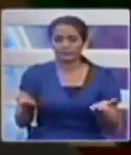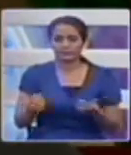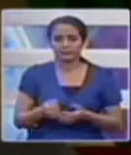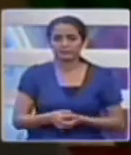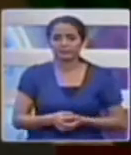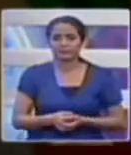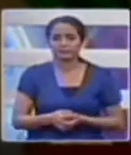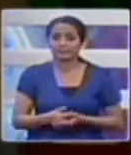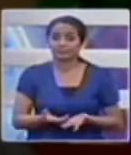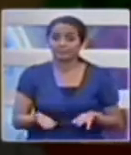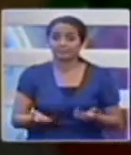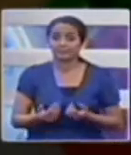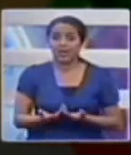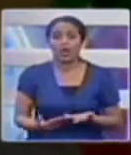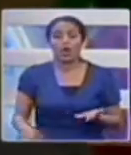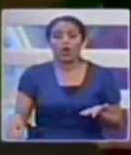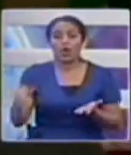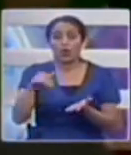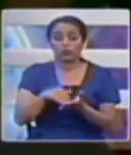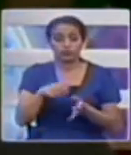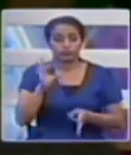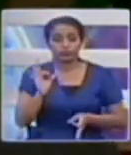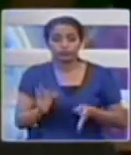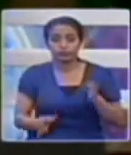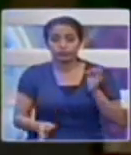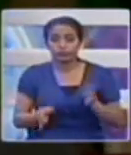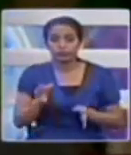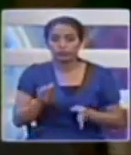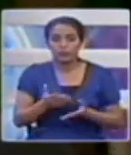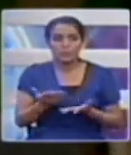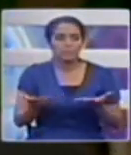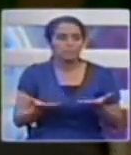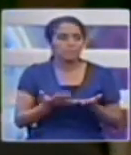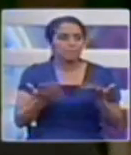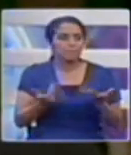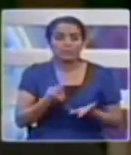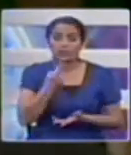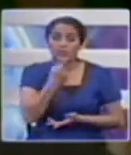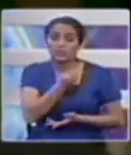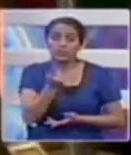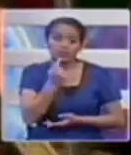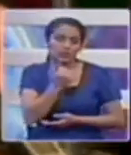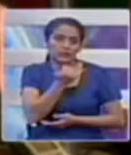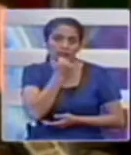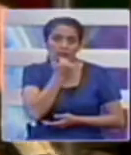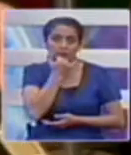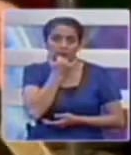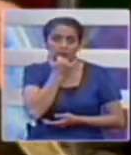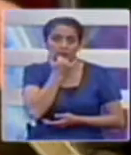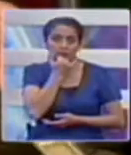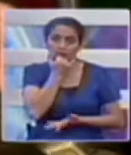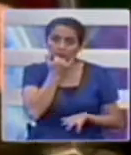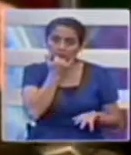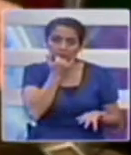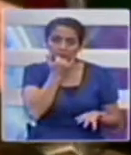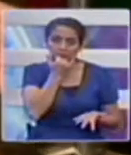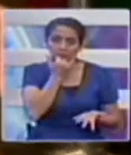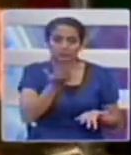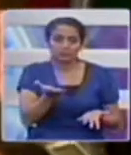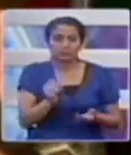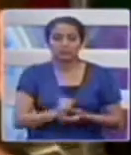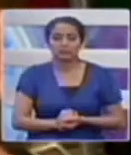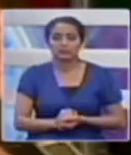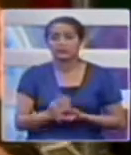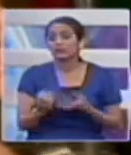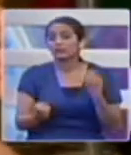también se señala que abrir un escenario de juzgamiento para el fiscal sería una equivocación. Serviría de pretexto para